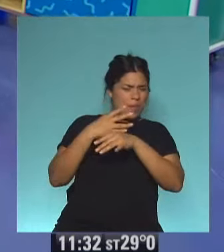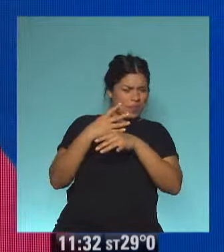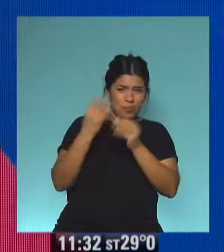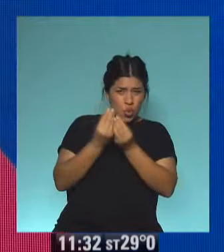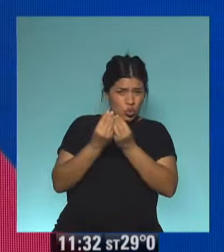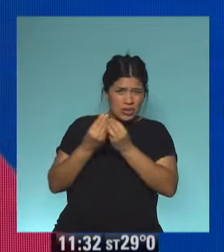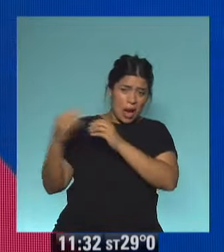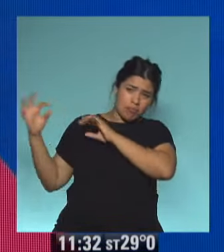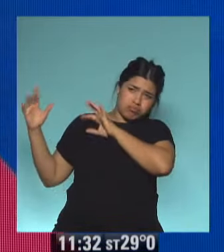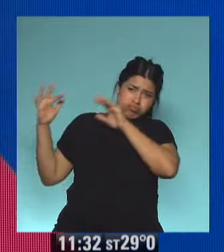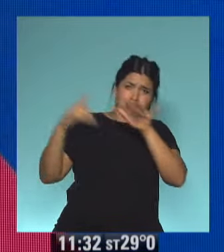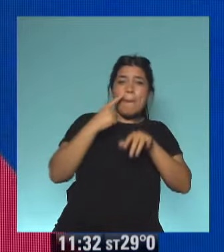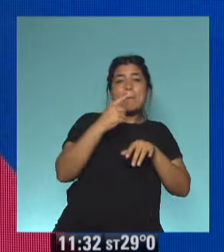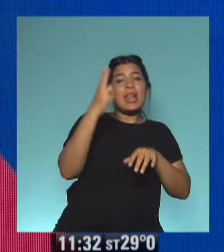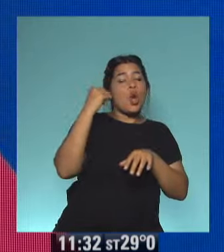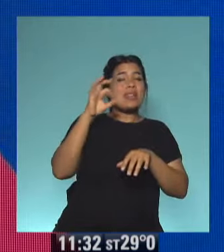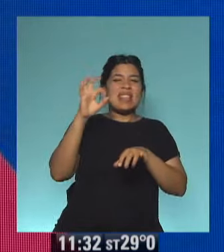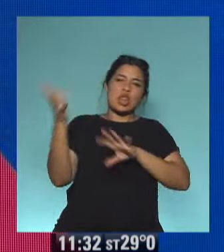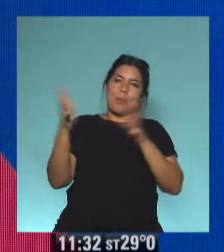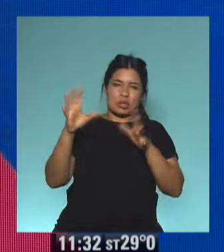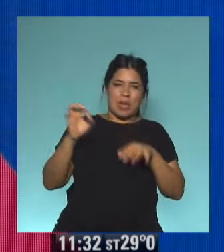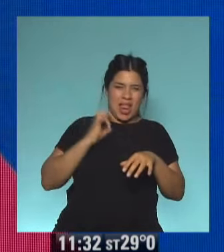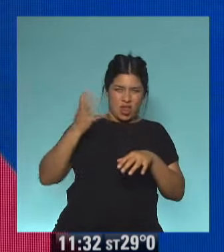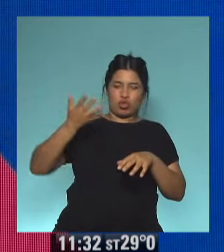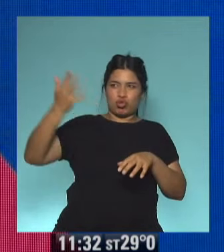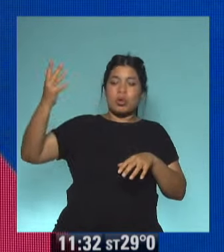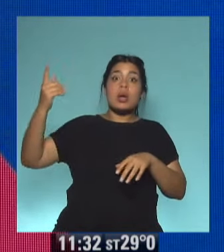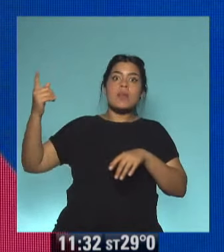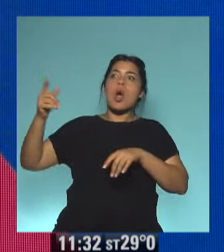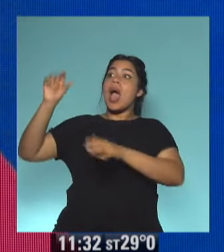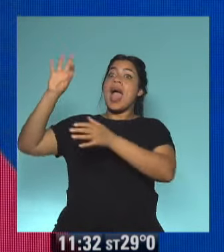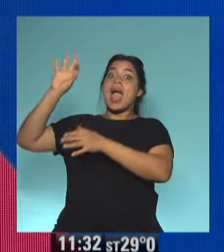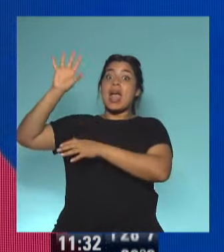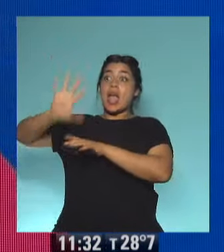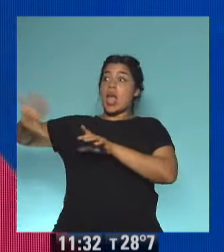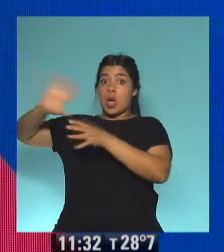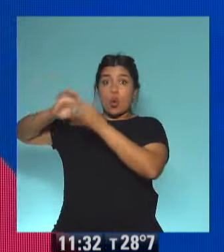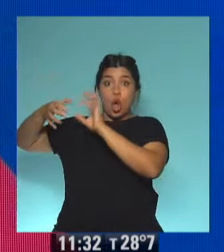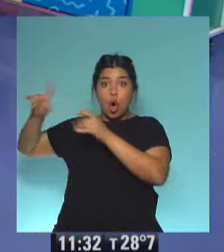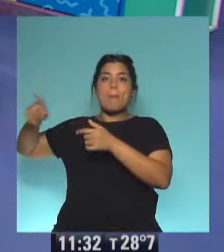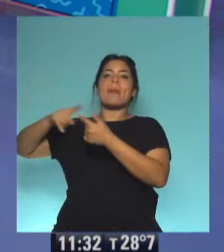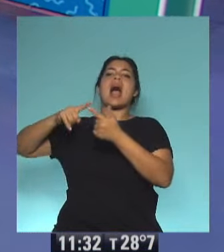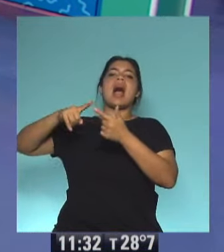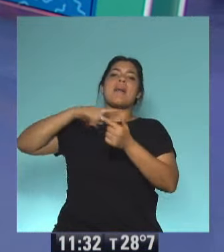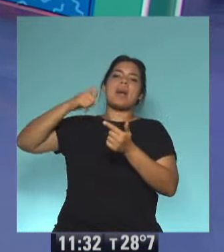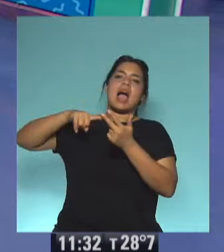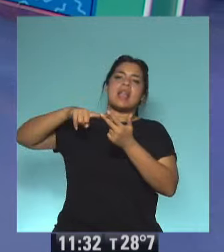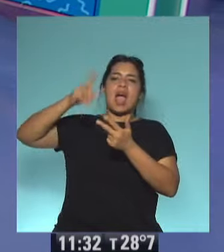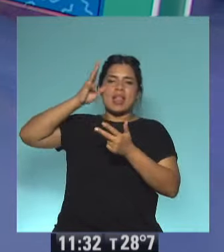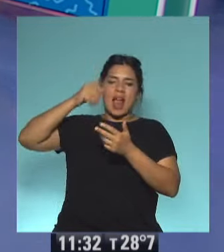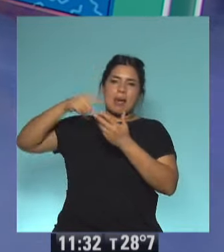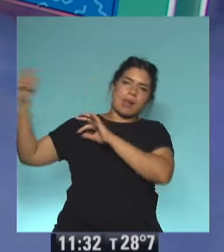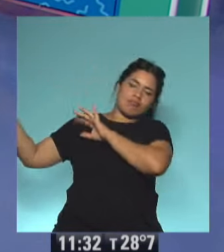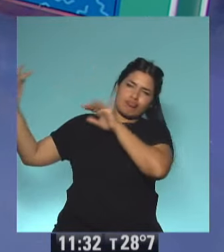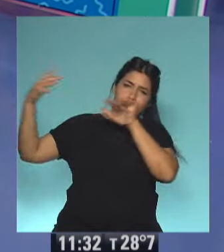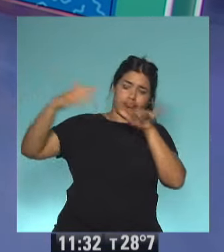a principios del 1900, que venían de Europa, que venían de España, venían de Italia y de algunos otros países también, que